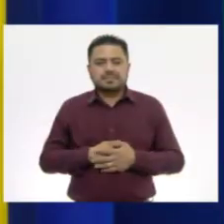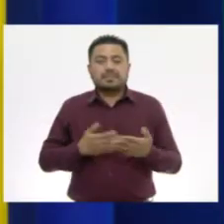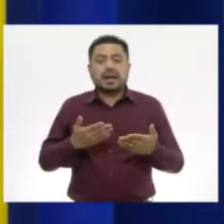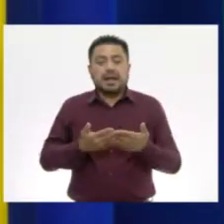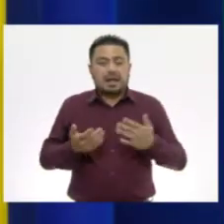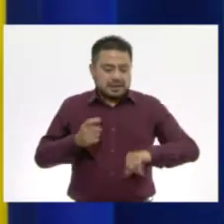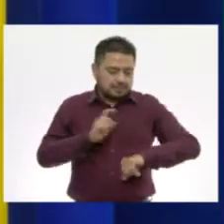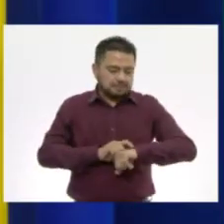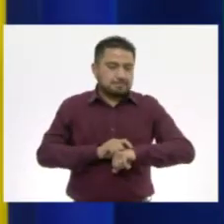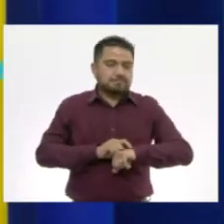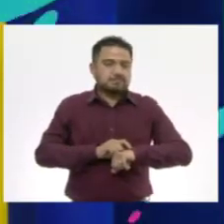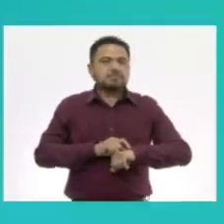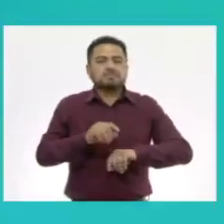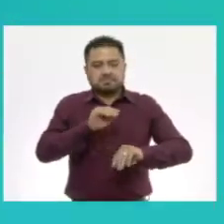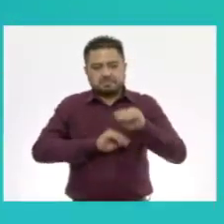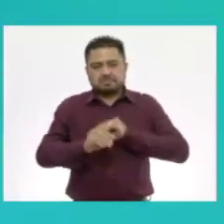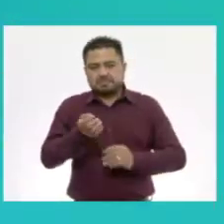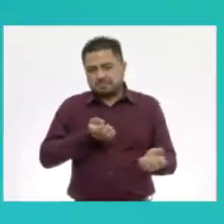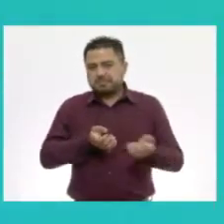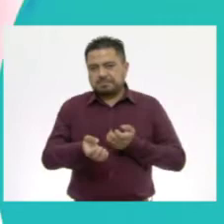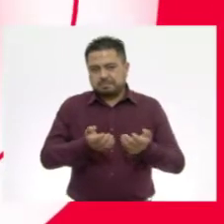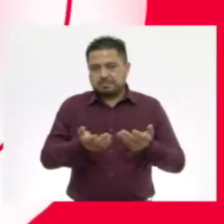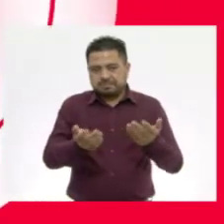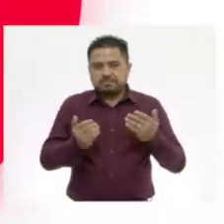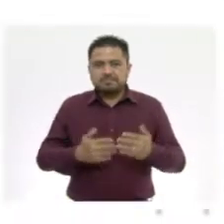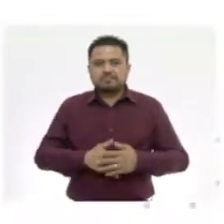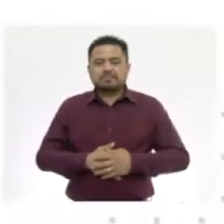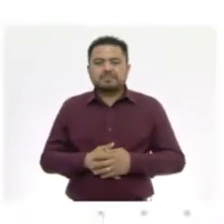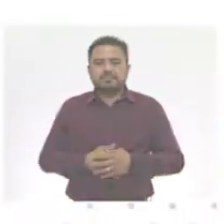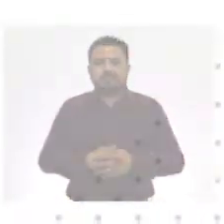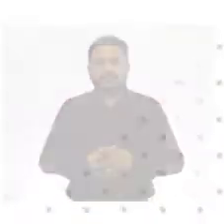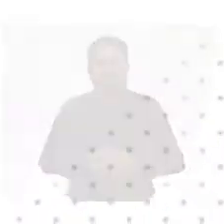Llegó el momento de movernos.